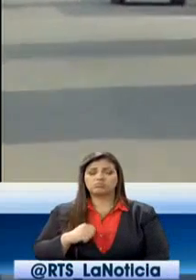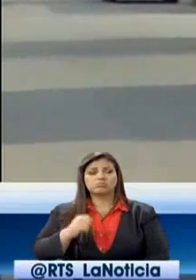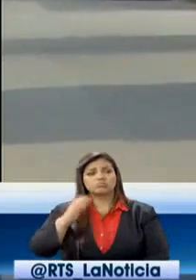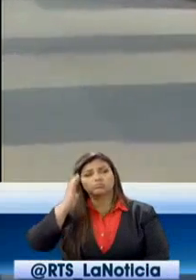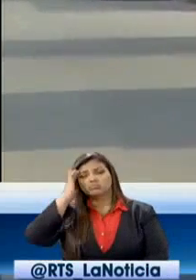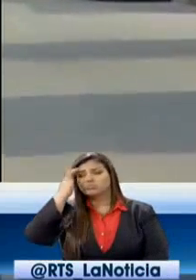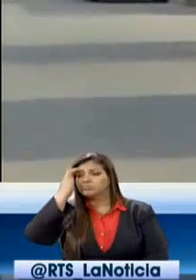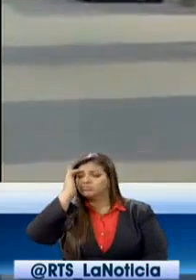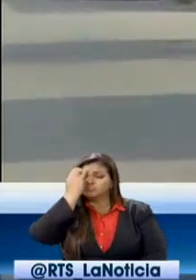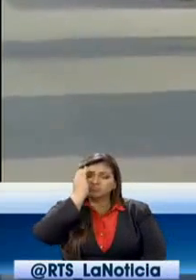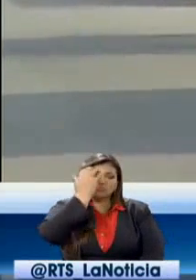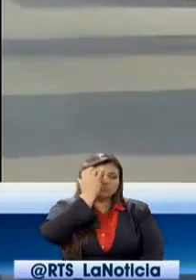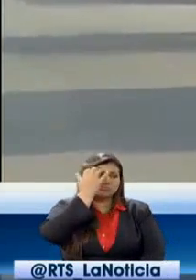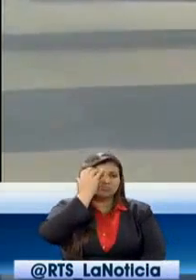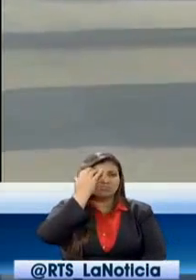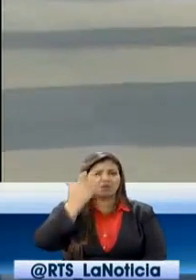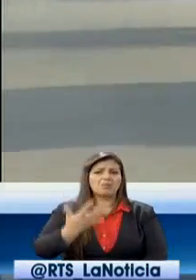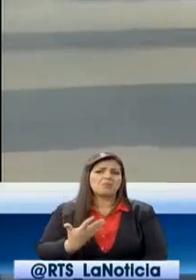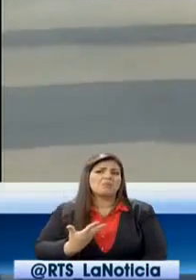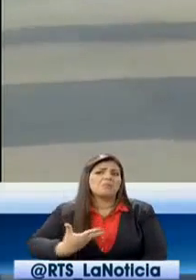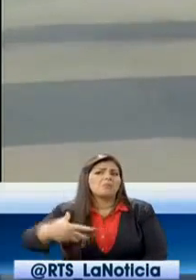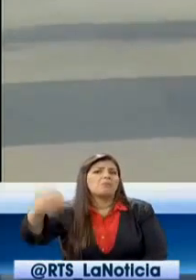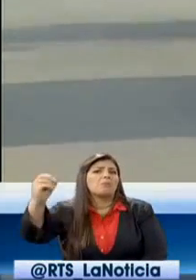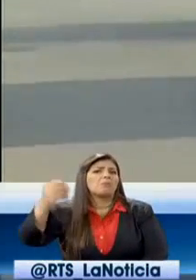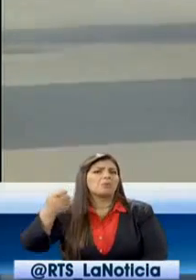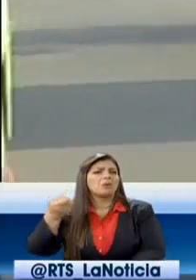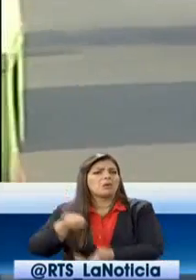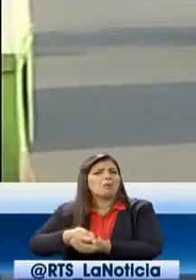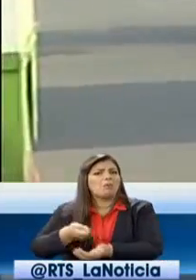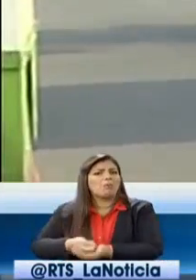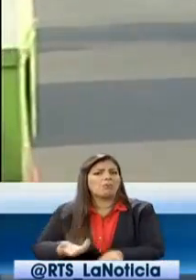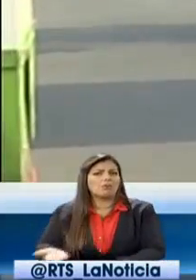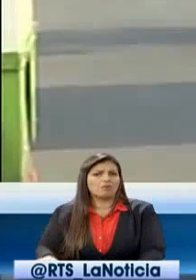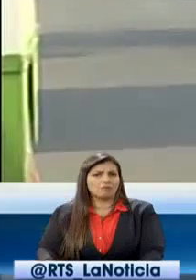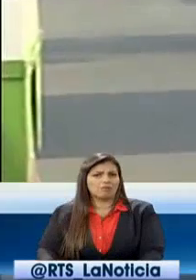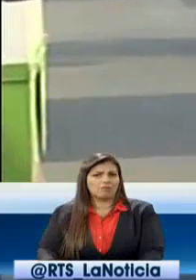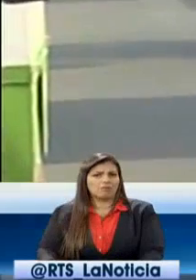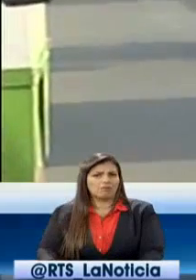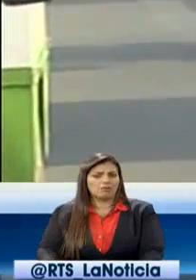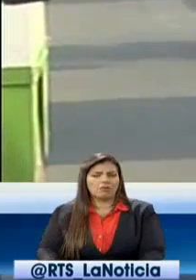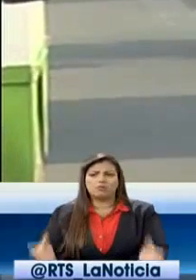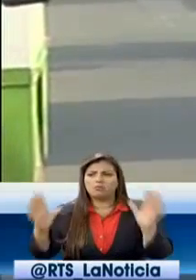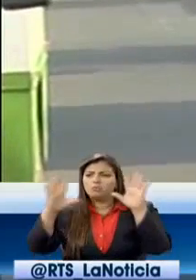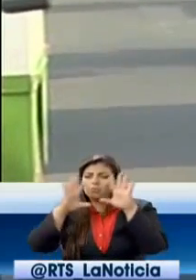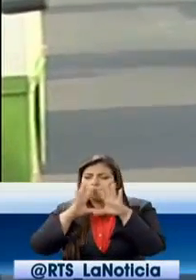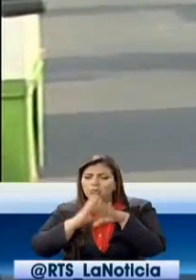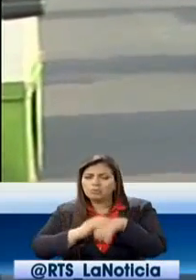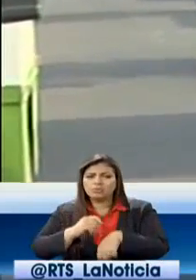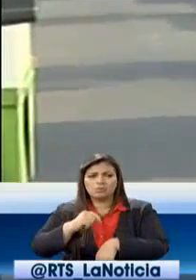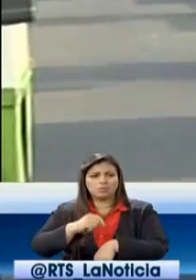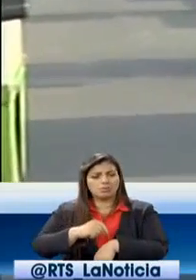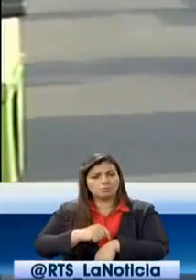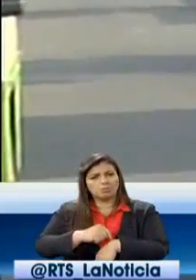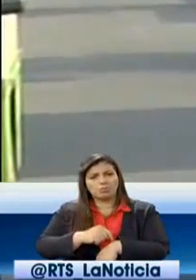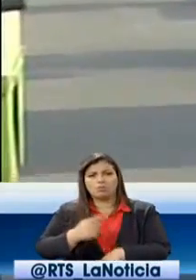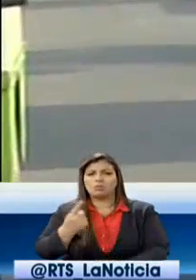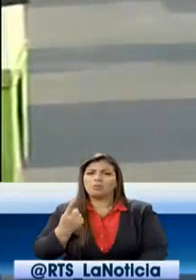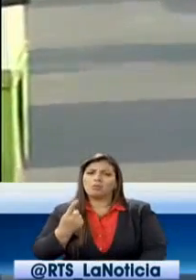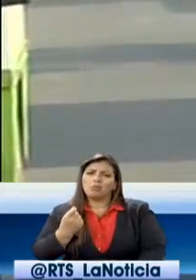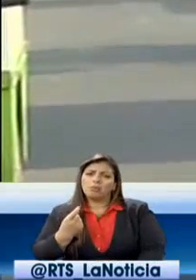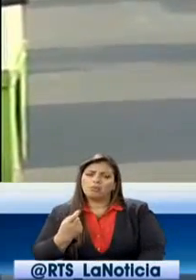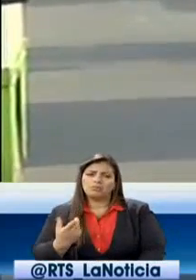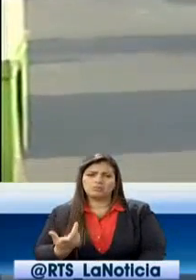porque yo salgo a veces a comprar una cola a las 11, ya que voy a salir 11, 12 de la noche a comprar una cola, claro. Pues yo salgo